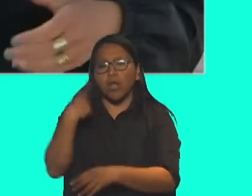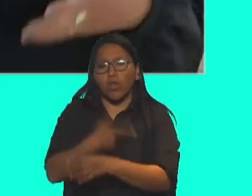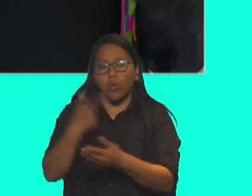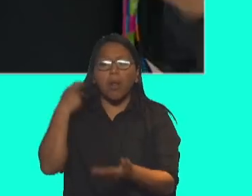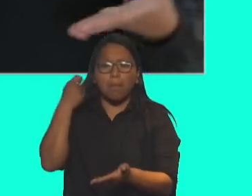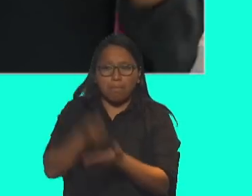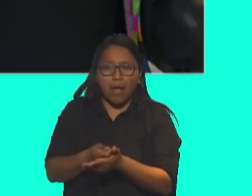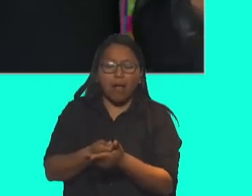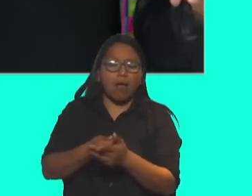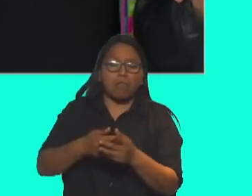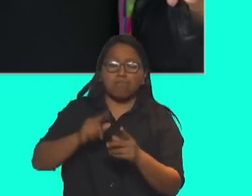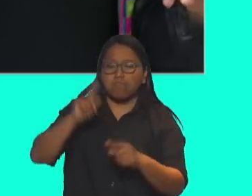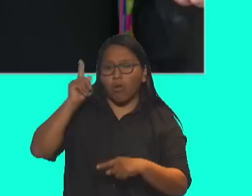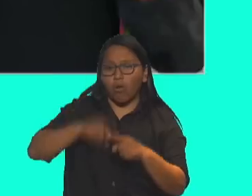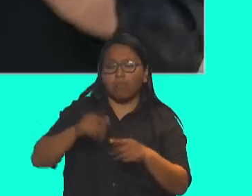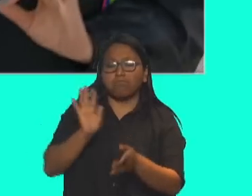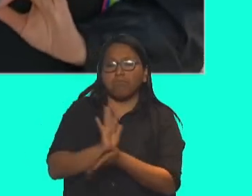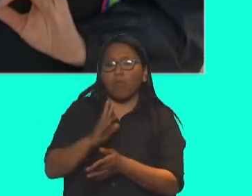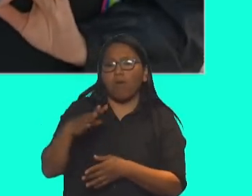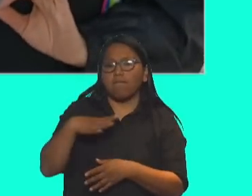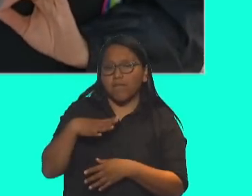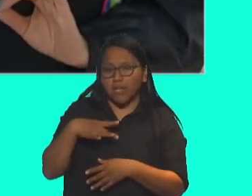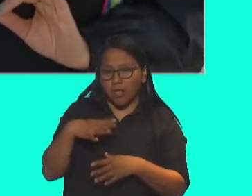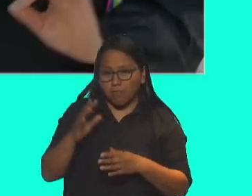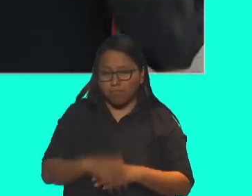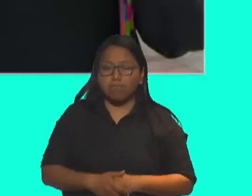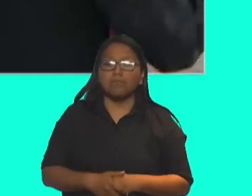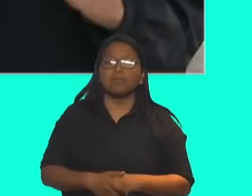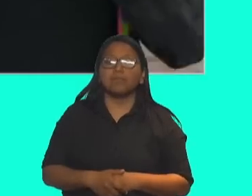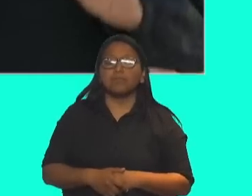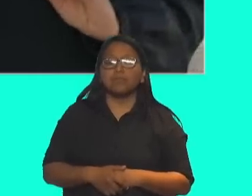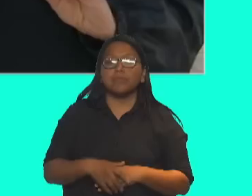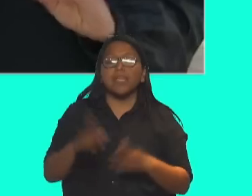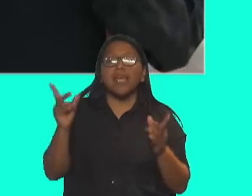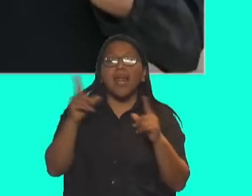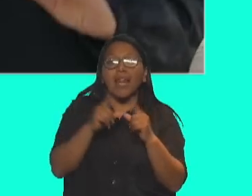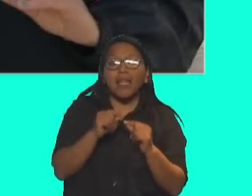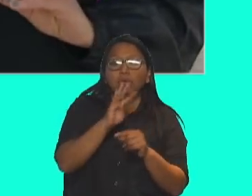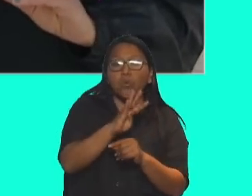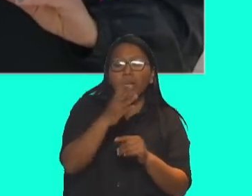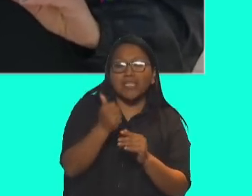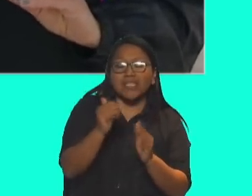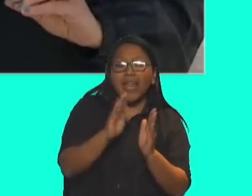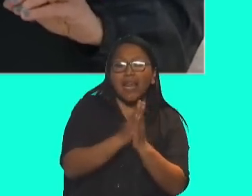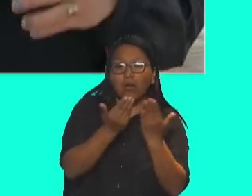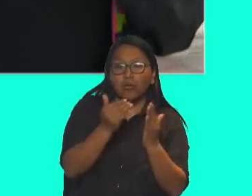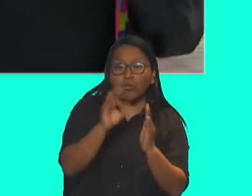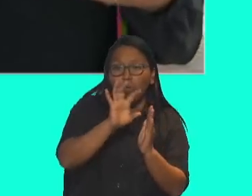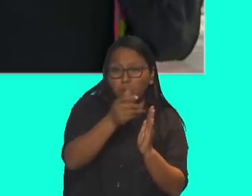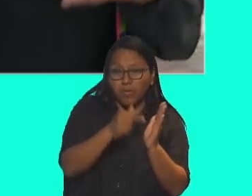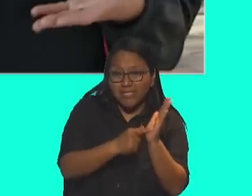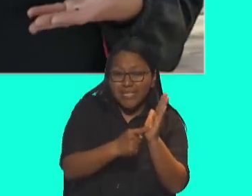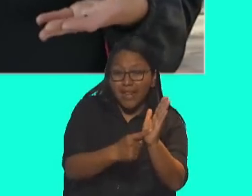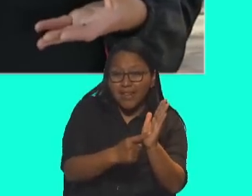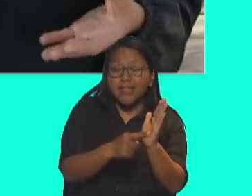pago por jornada doble como feriado es importante aclarar que el artículo 46 de la constitución provincial establece